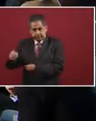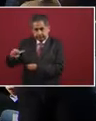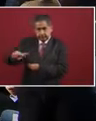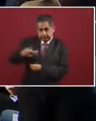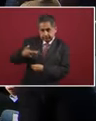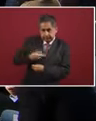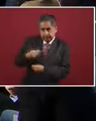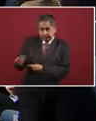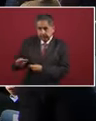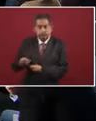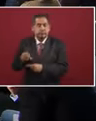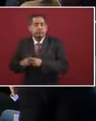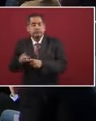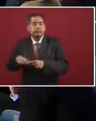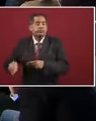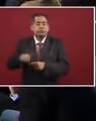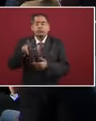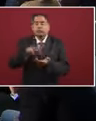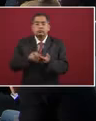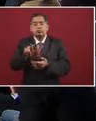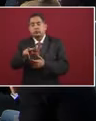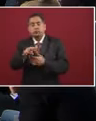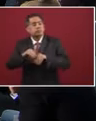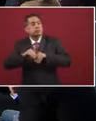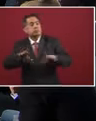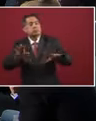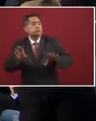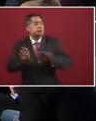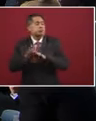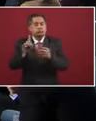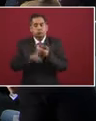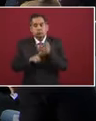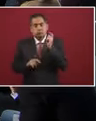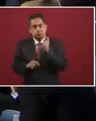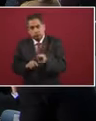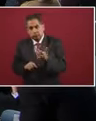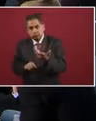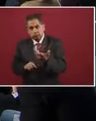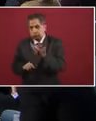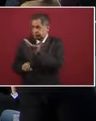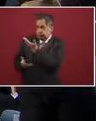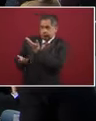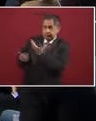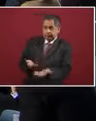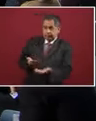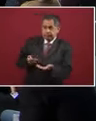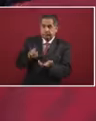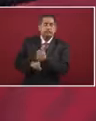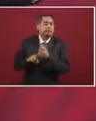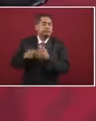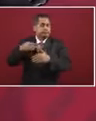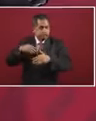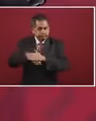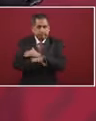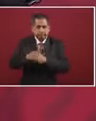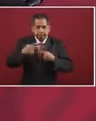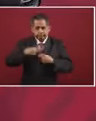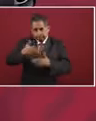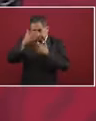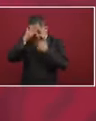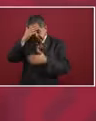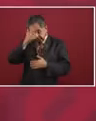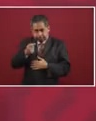preguntando, que en el 2018 se hizo del conocimiento del arribo a México de personas que son